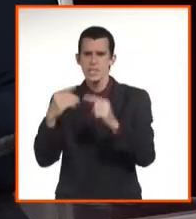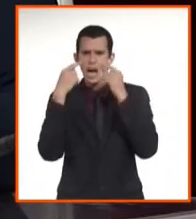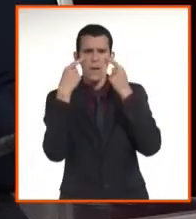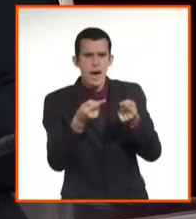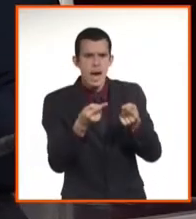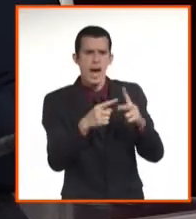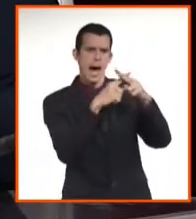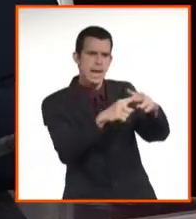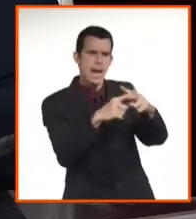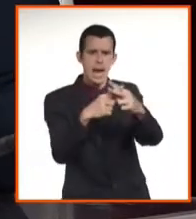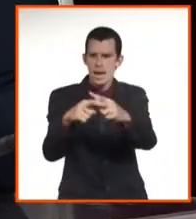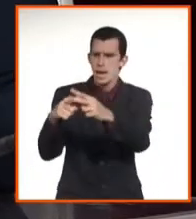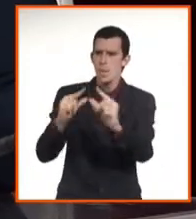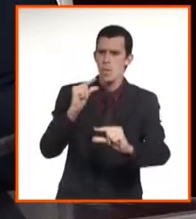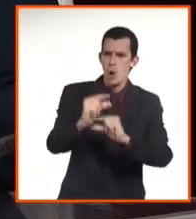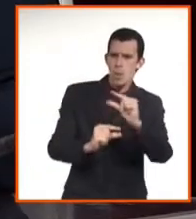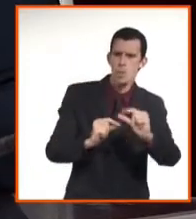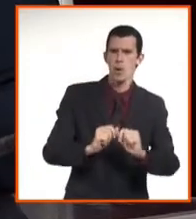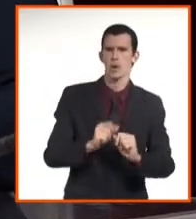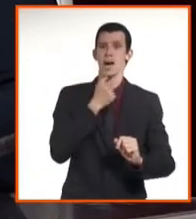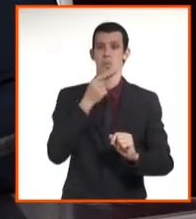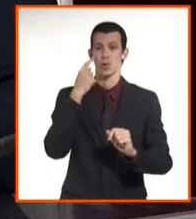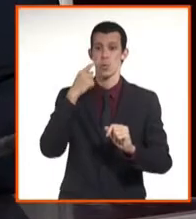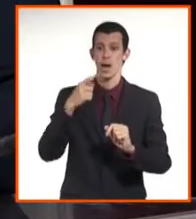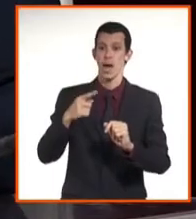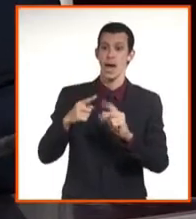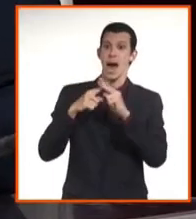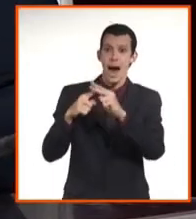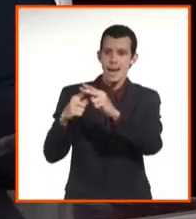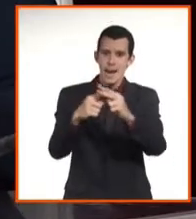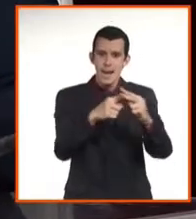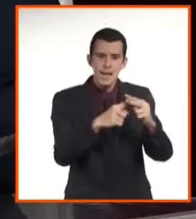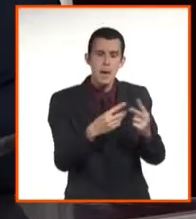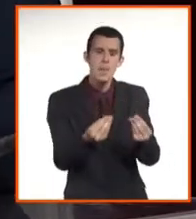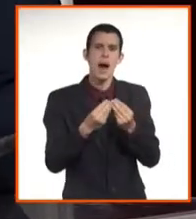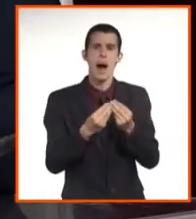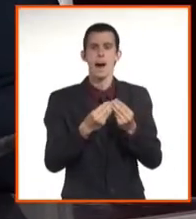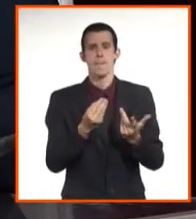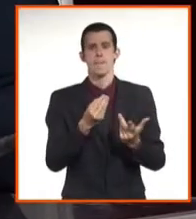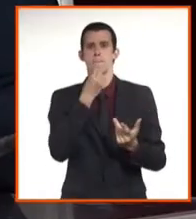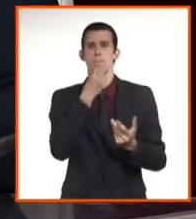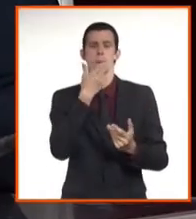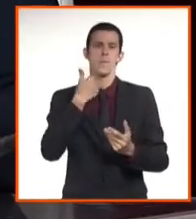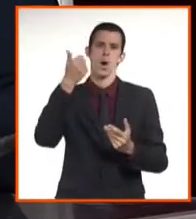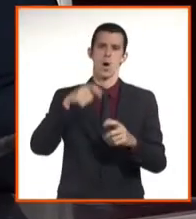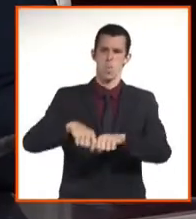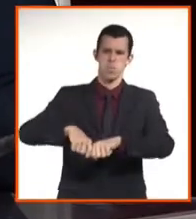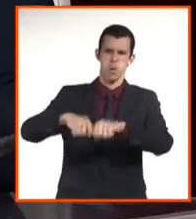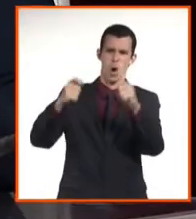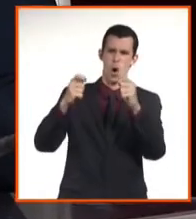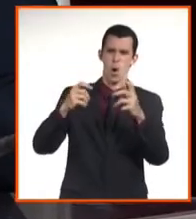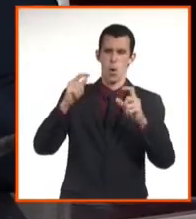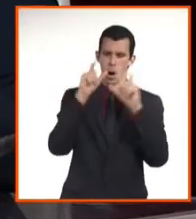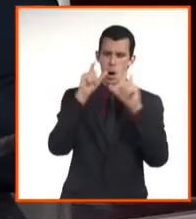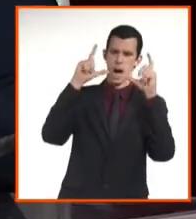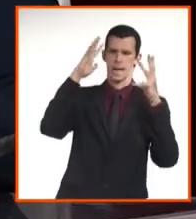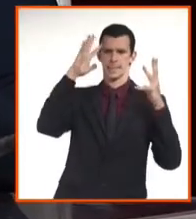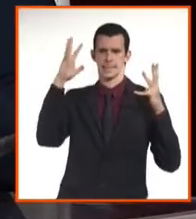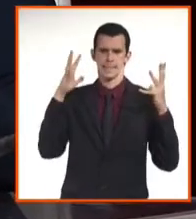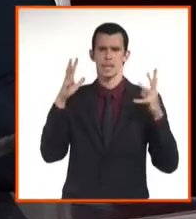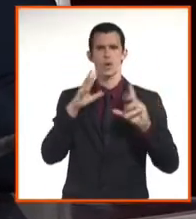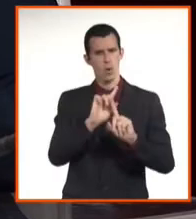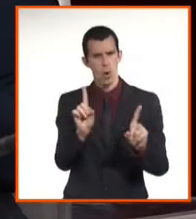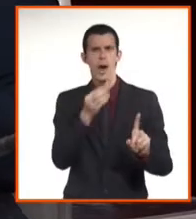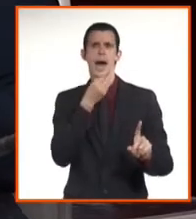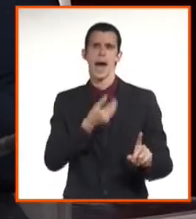encima de todo, hay que empeñarse en los sistemas de combustible, en los sistemas que trafican con fluidos inflamables. En